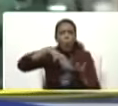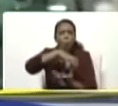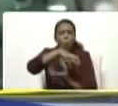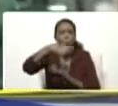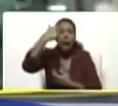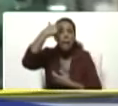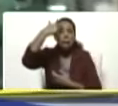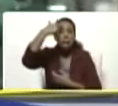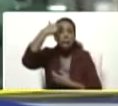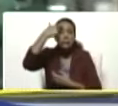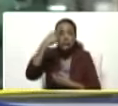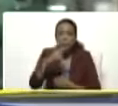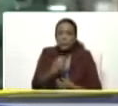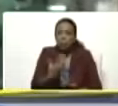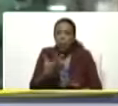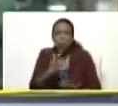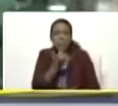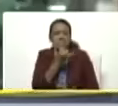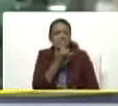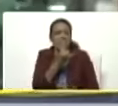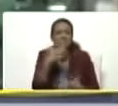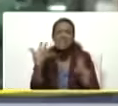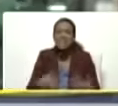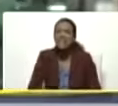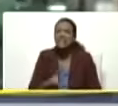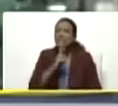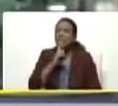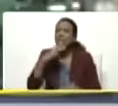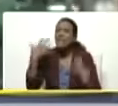siempre ponen el dedo en la llaga.